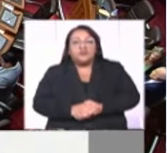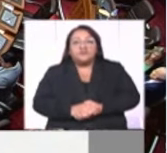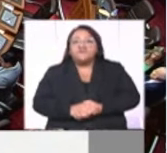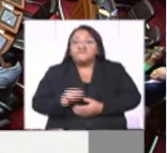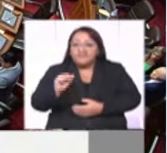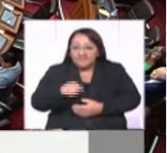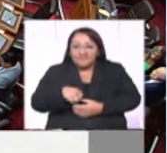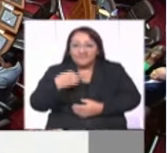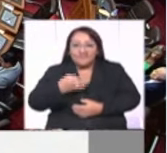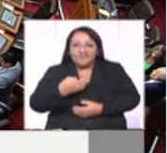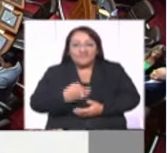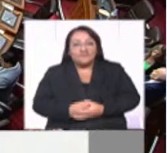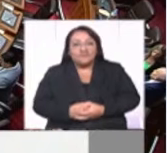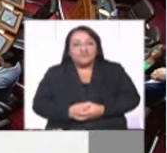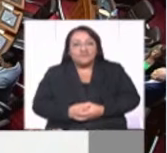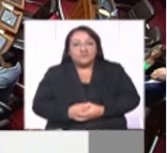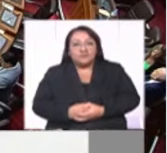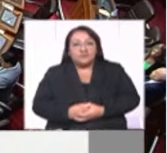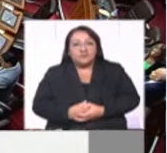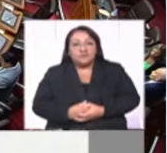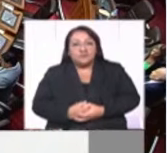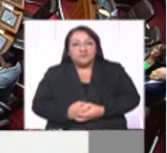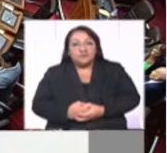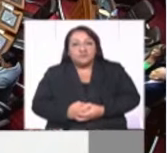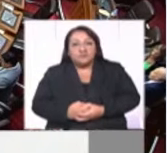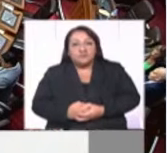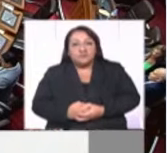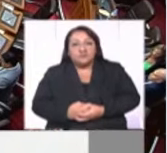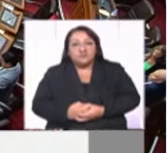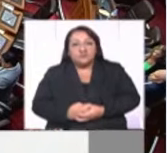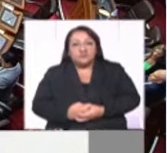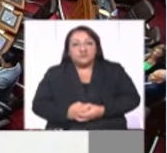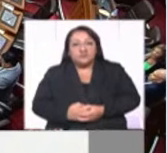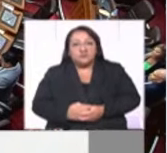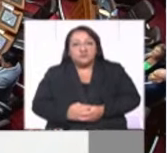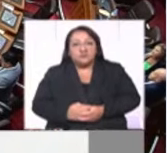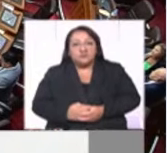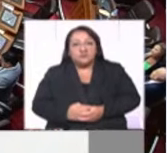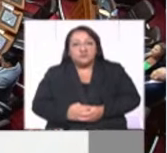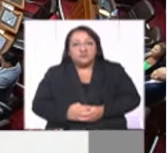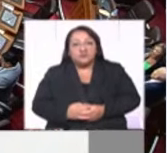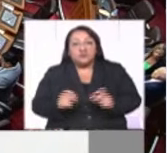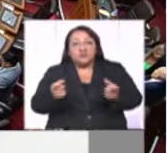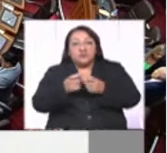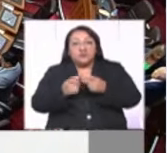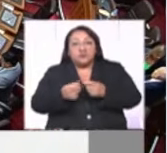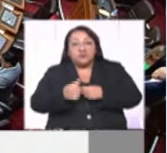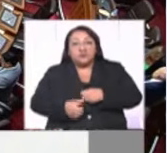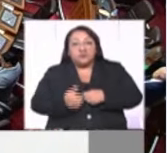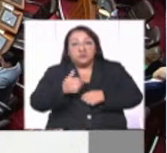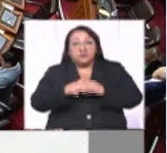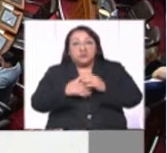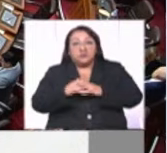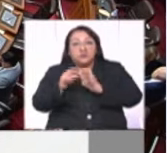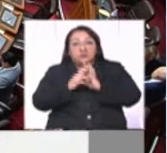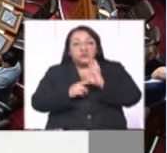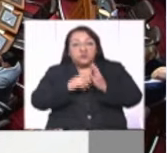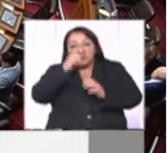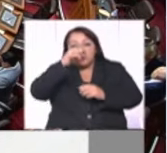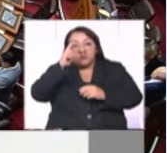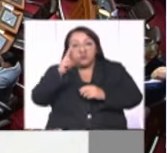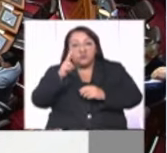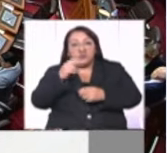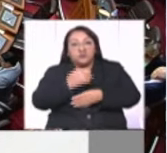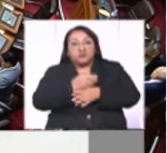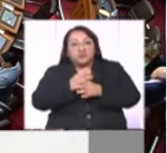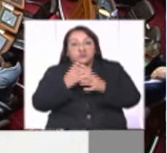efecto, los colegas congresistas y principalmente la bancada de la región de Cusco, de